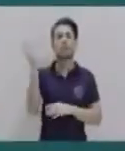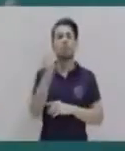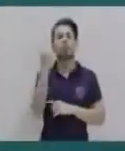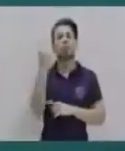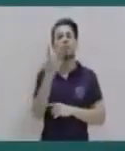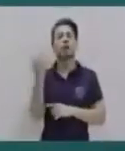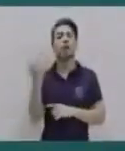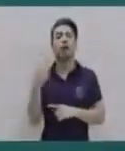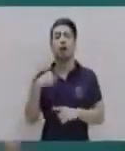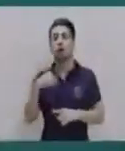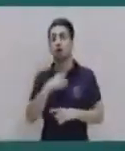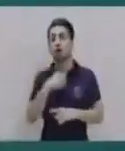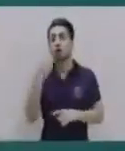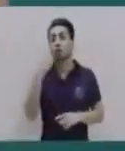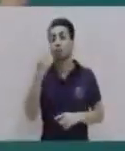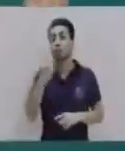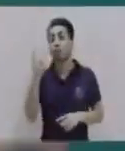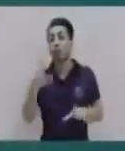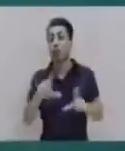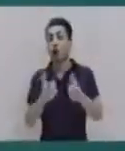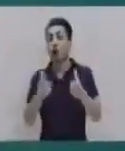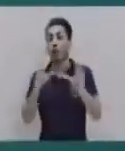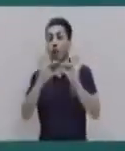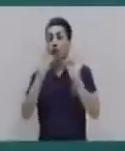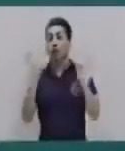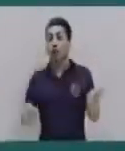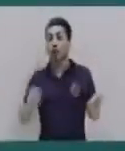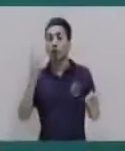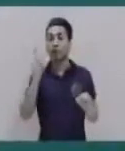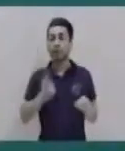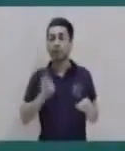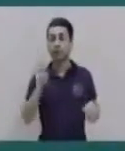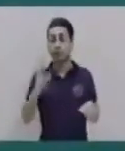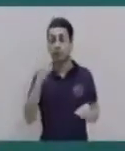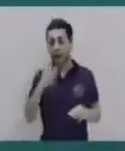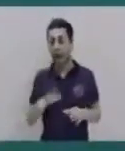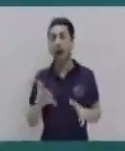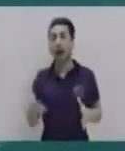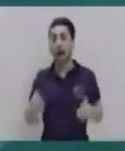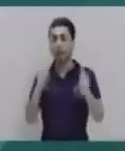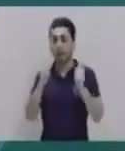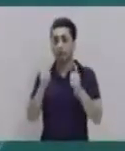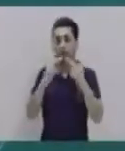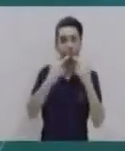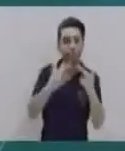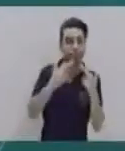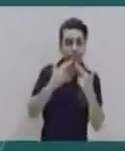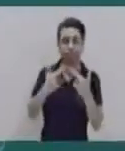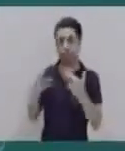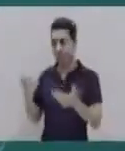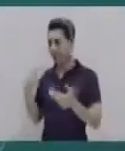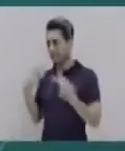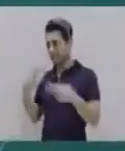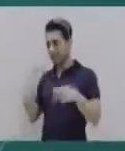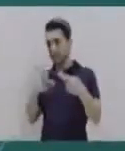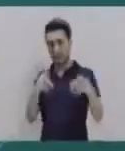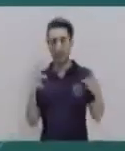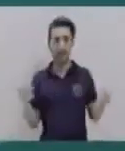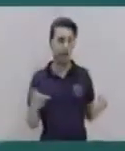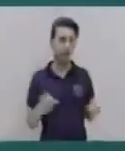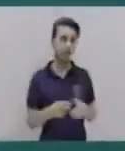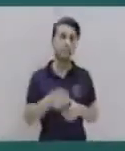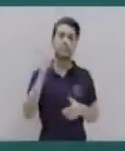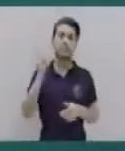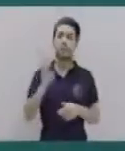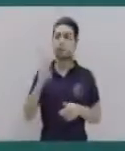nosotros busquemos maneras de salir siempre y tener buenos resultados en las ventas. Ujú. No siempre todas las